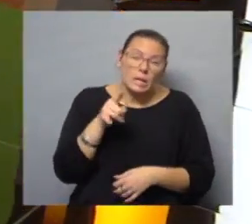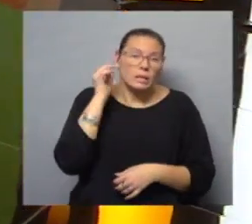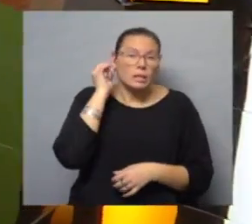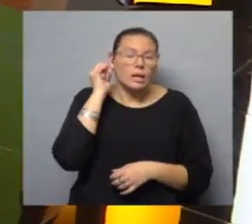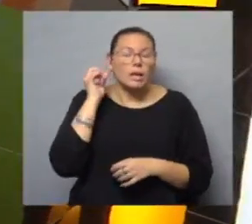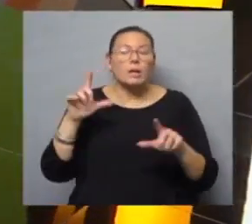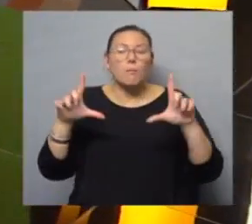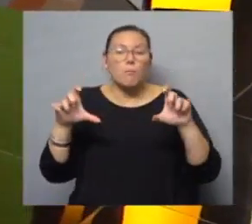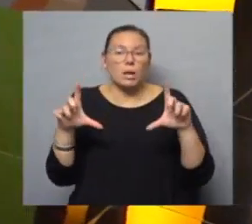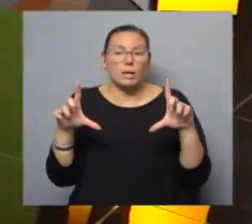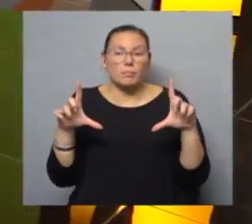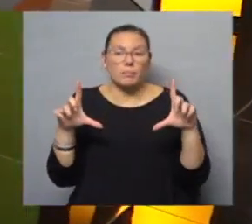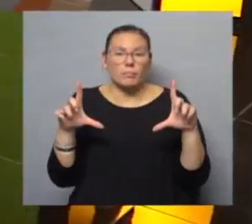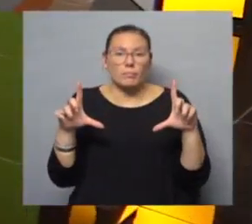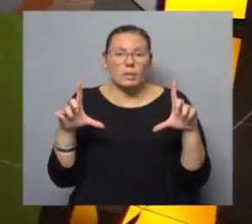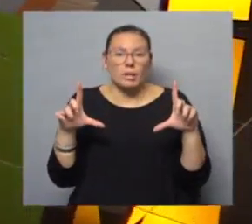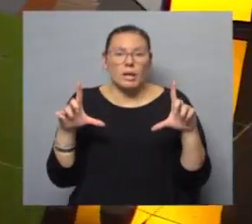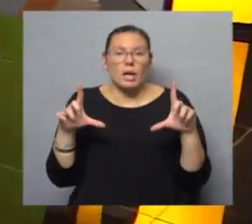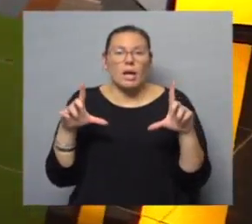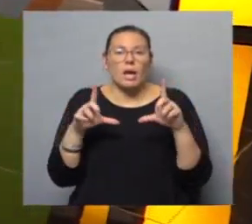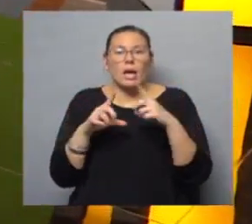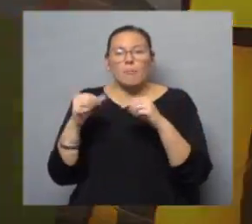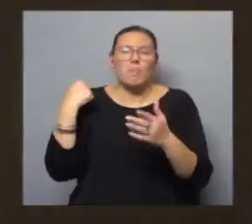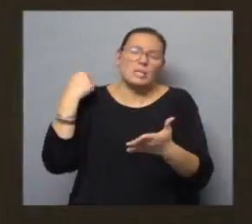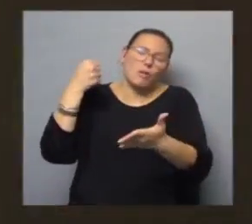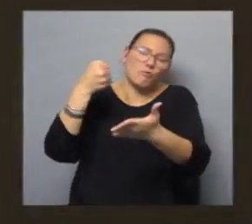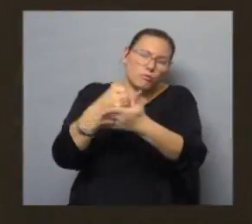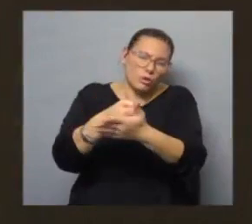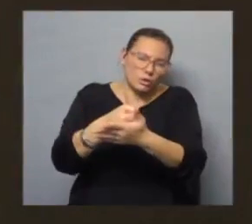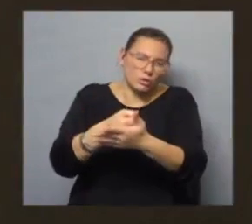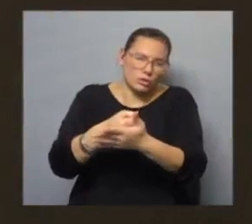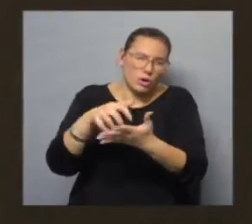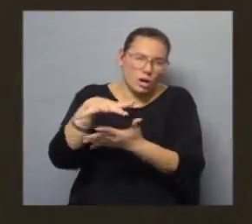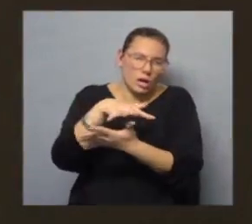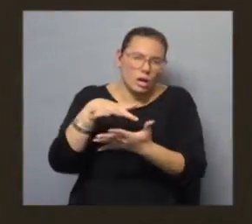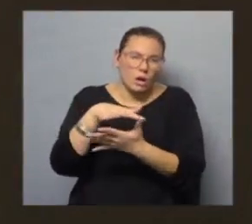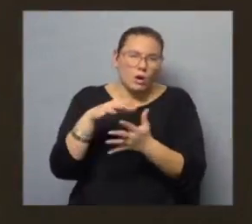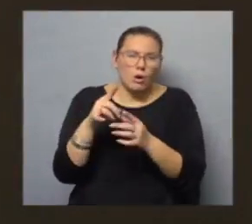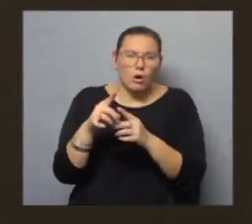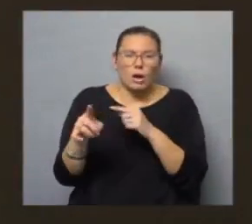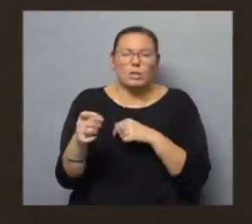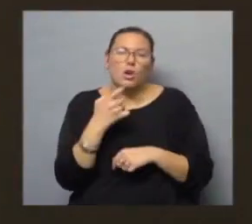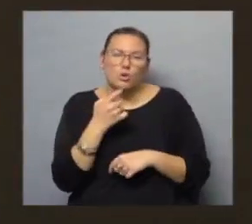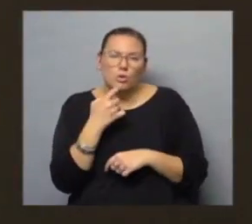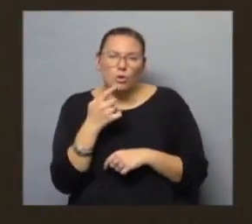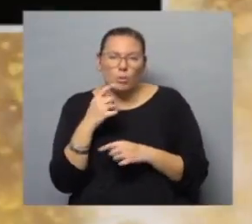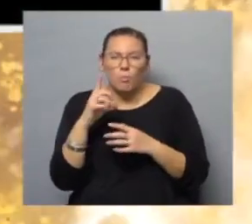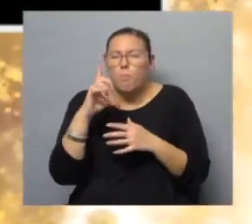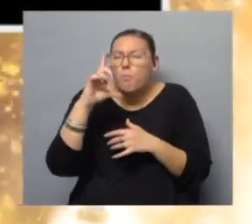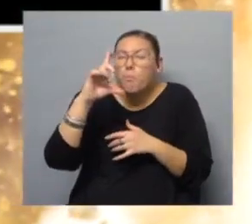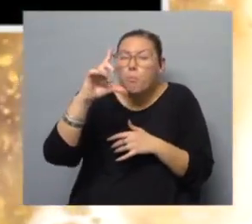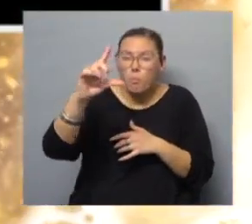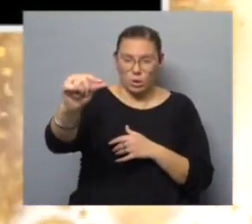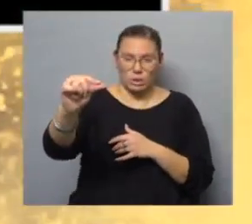que muestra es las galaxias que están más en el fondo, tienen lo que se llama un corrimiento hacia el rojo, o sea que están muy